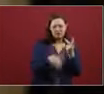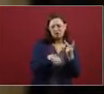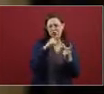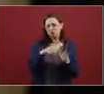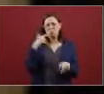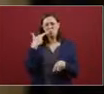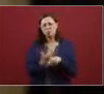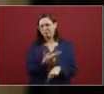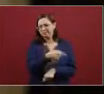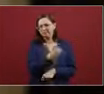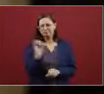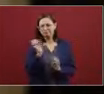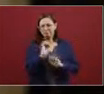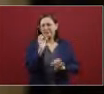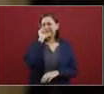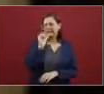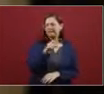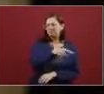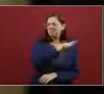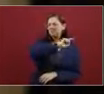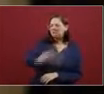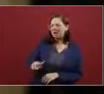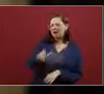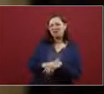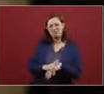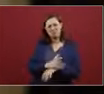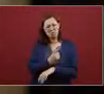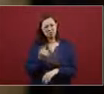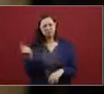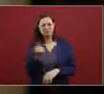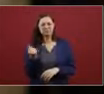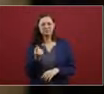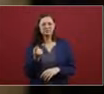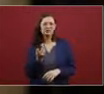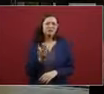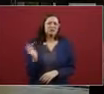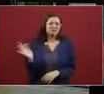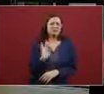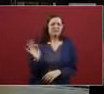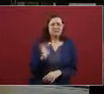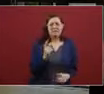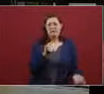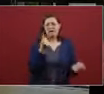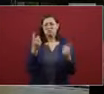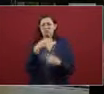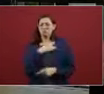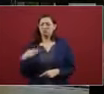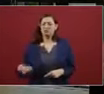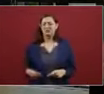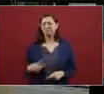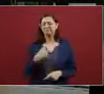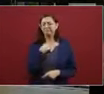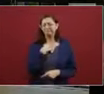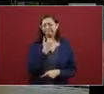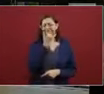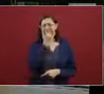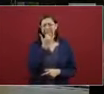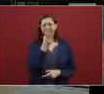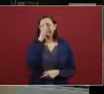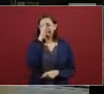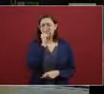les compete. Y esto no llevaría a que varios municipios se quedaran sin estos servicios y solamente los que